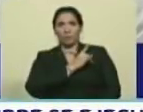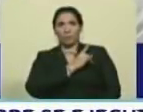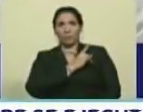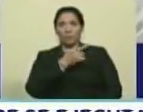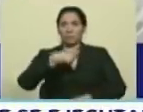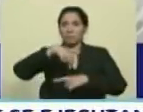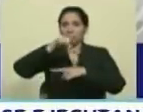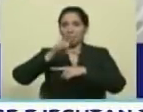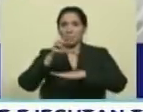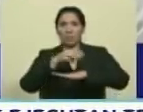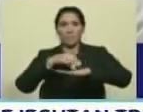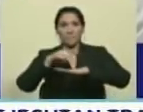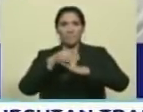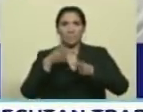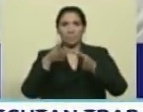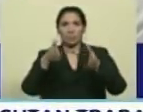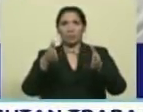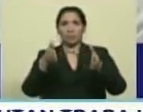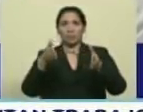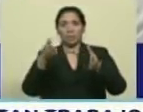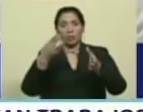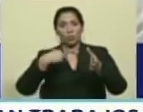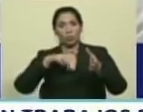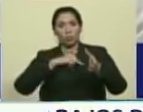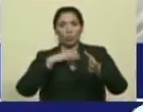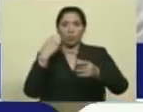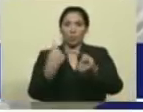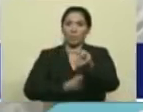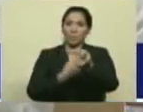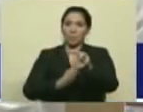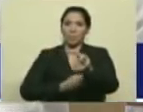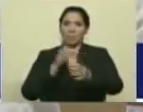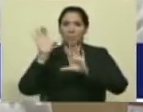primeros ministros de nuestros hermanos países del Caribe,